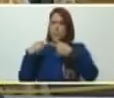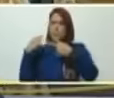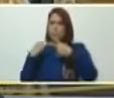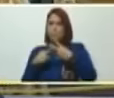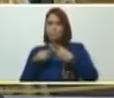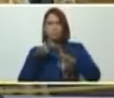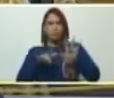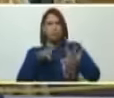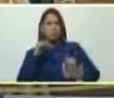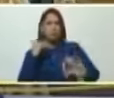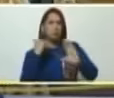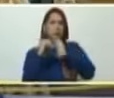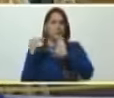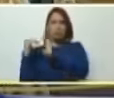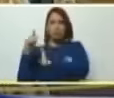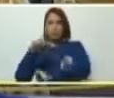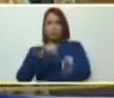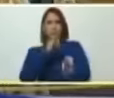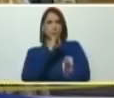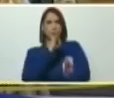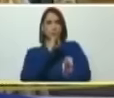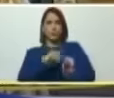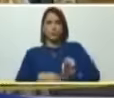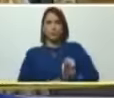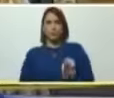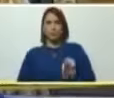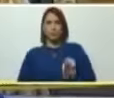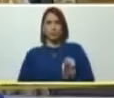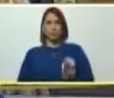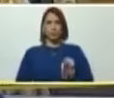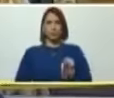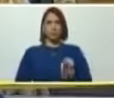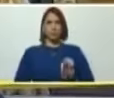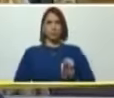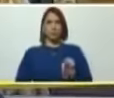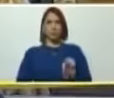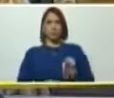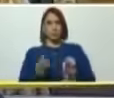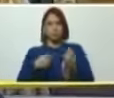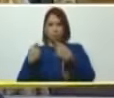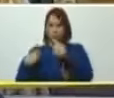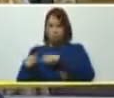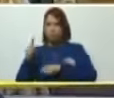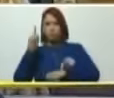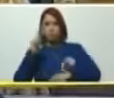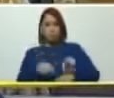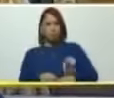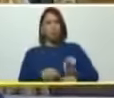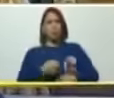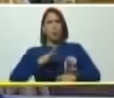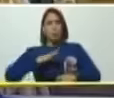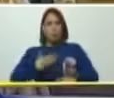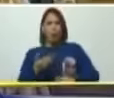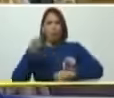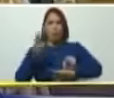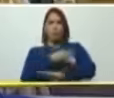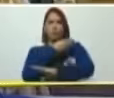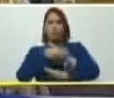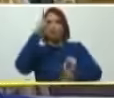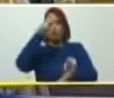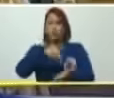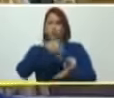chat, con información, noticias, venta de entrada, los conciertos. Ahí hay de